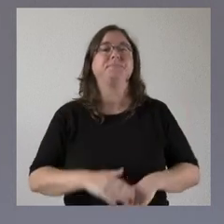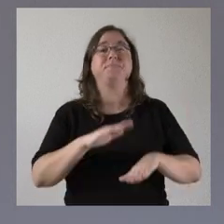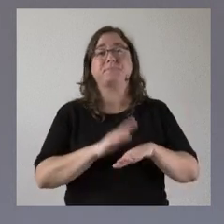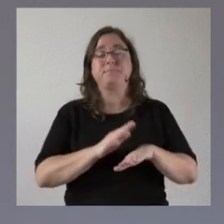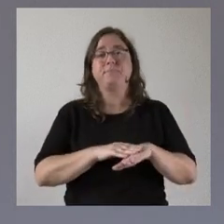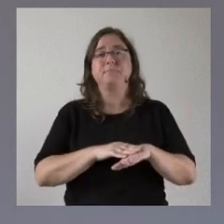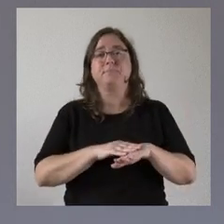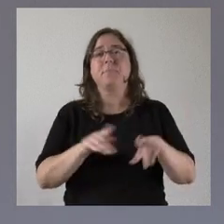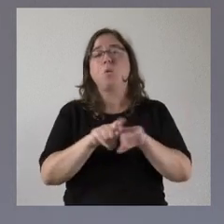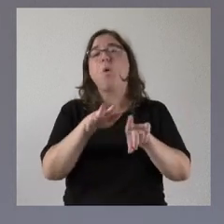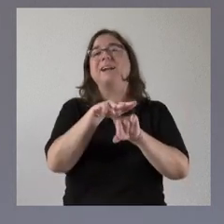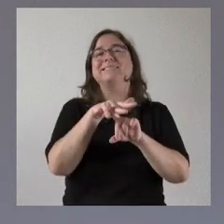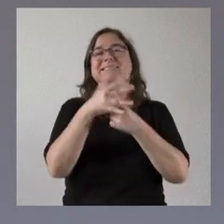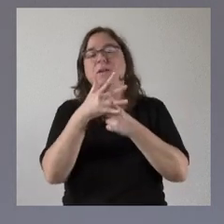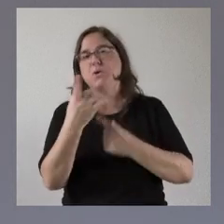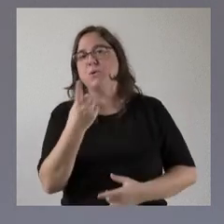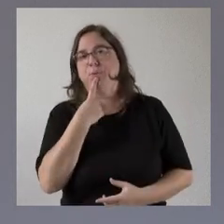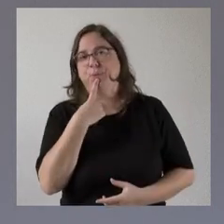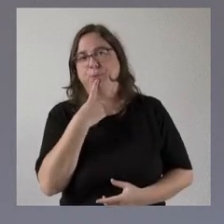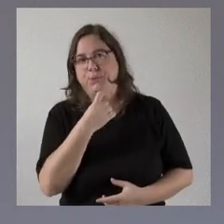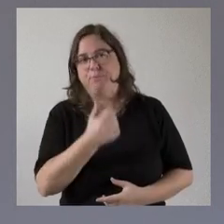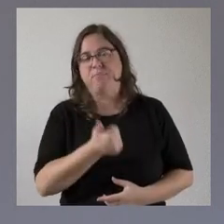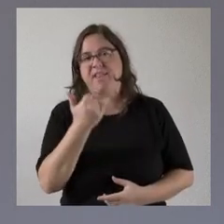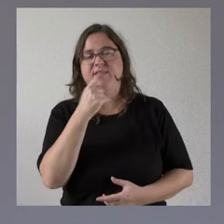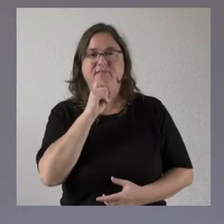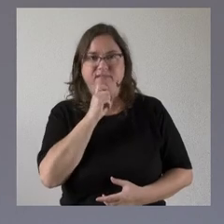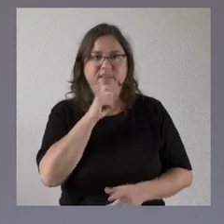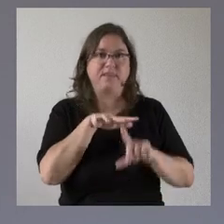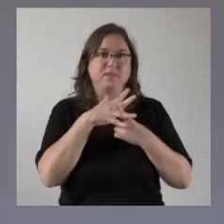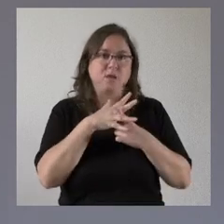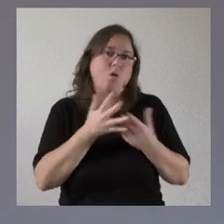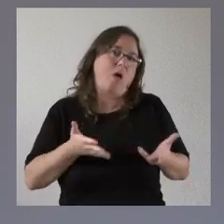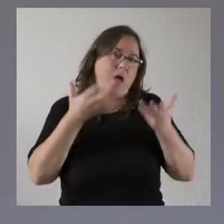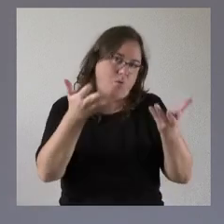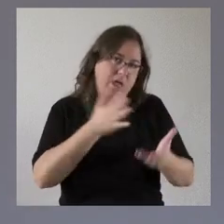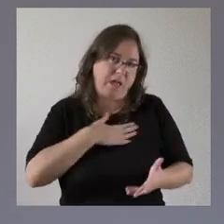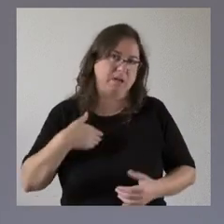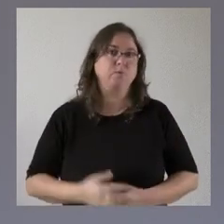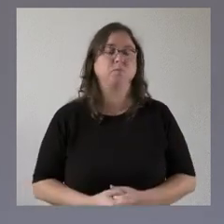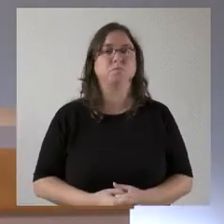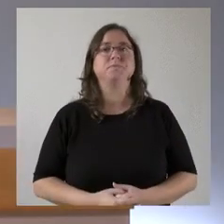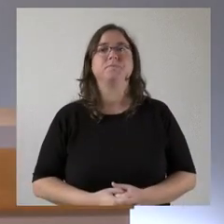de esa situación más complicada que pueda estar pasando en un determinado momento